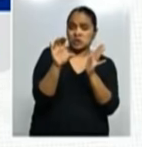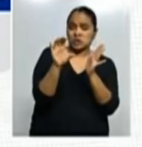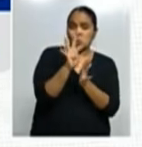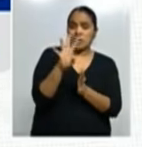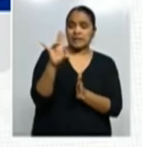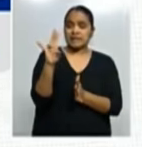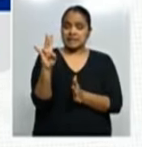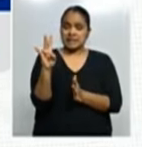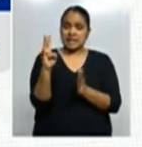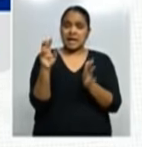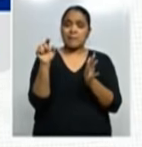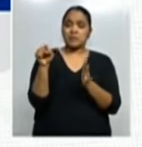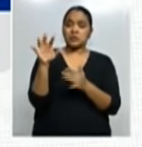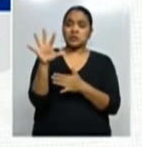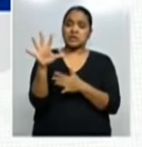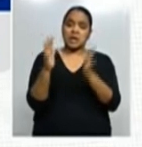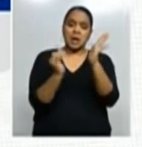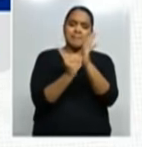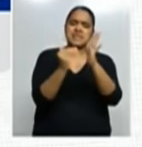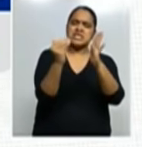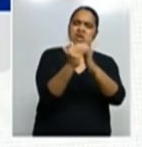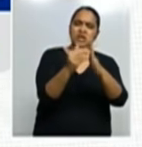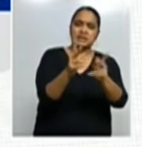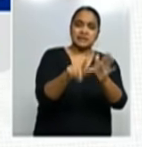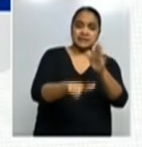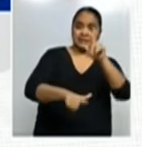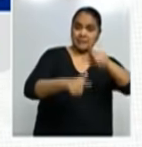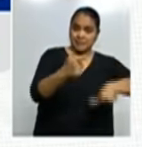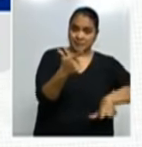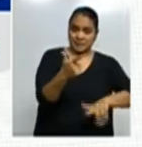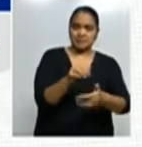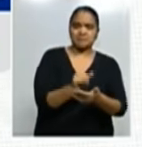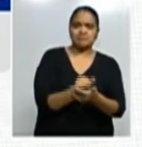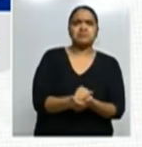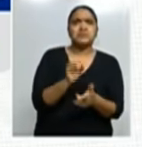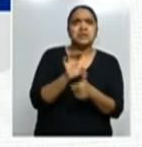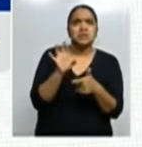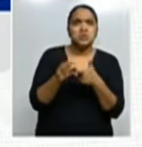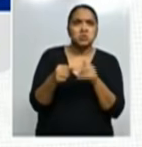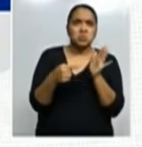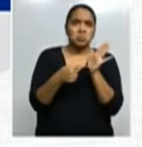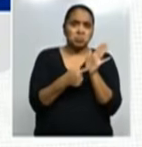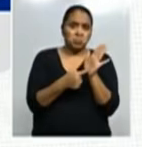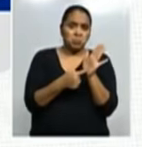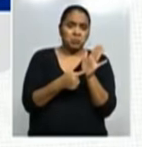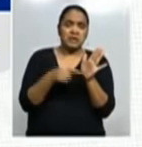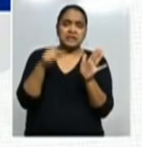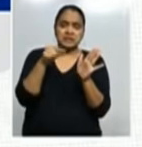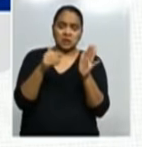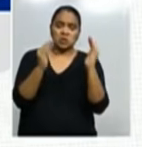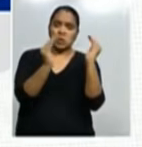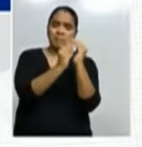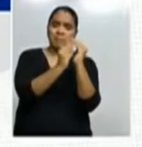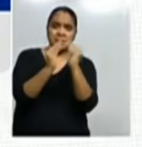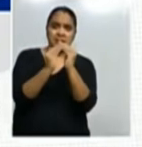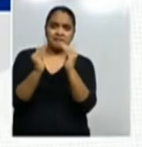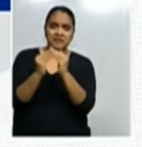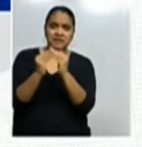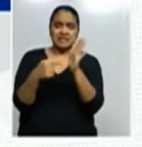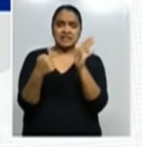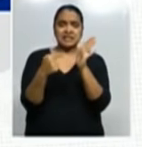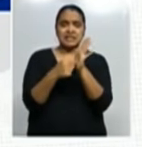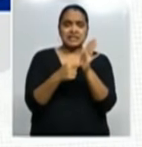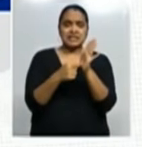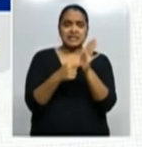2.247.5 millones de lempiras. La mayor parte de estos recursos han ido a vivienda, porque este proyecto ya